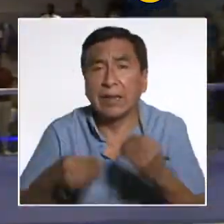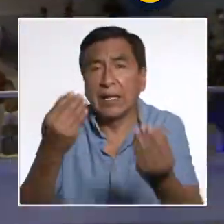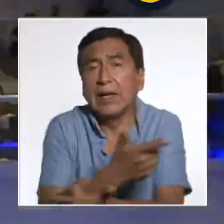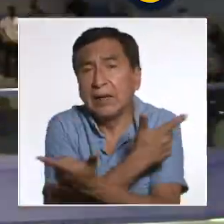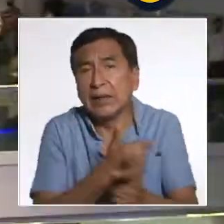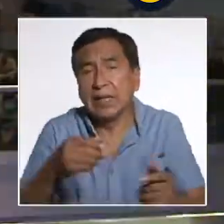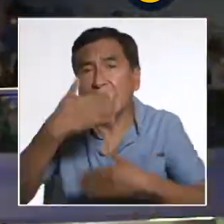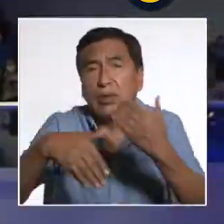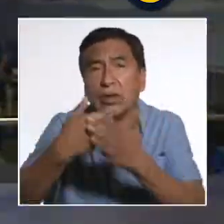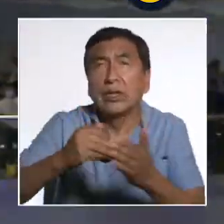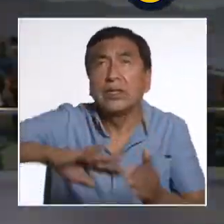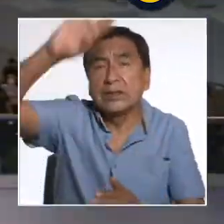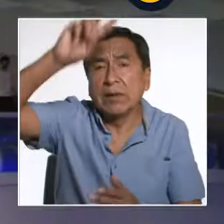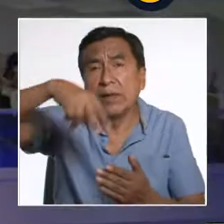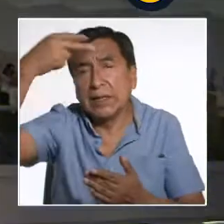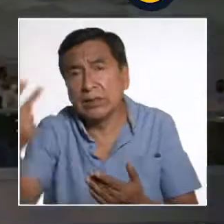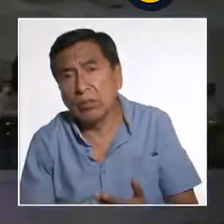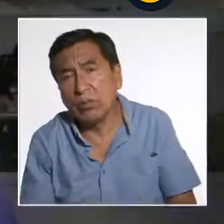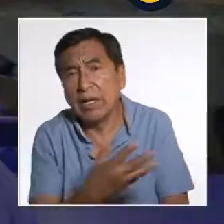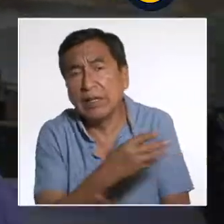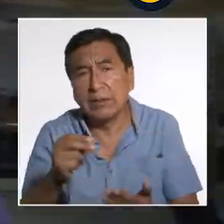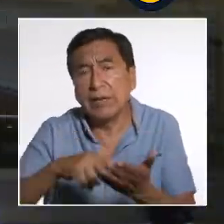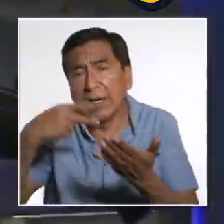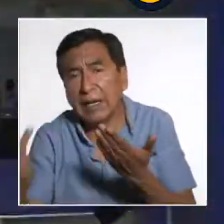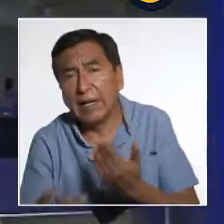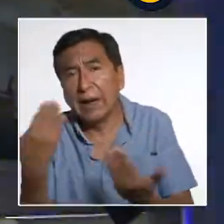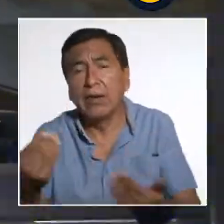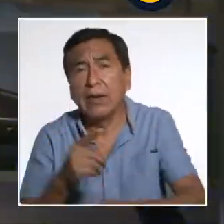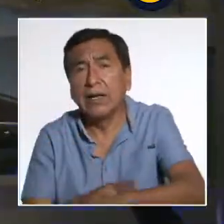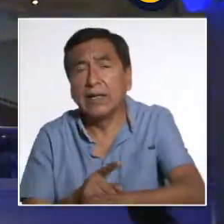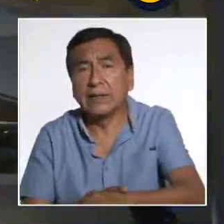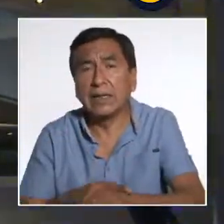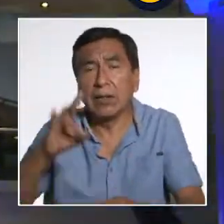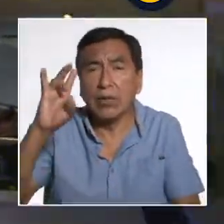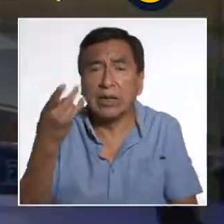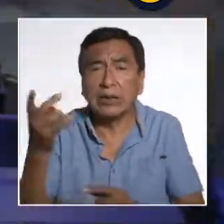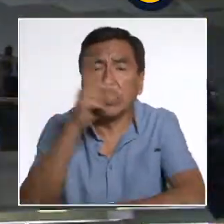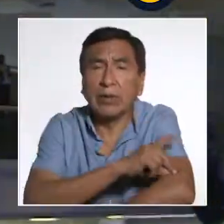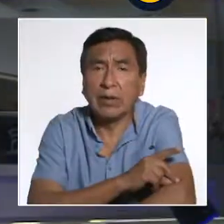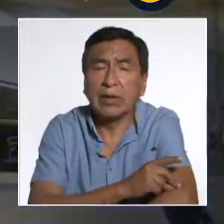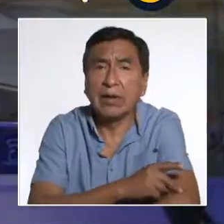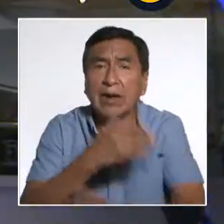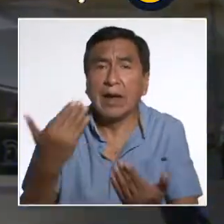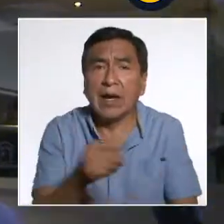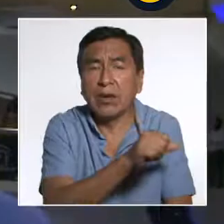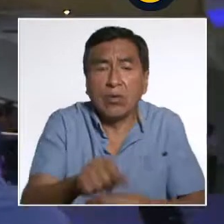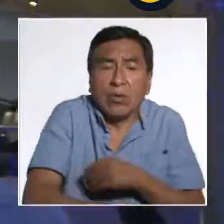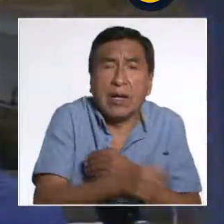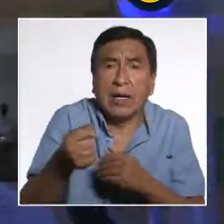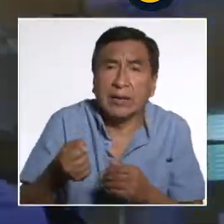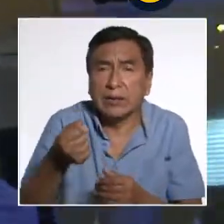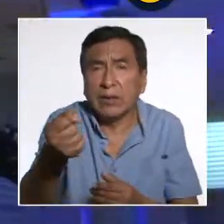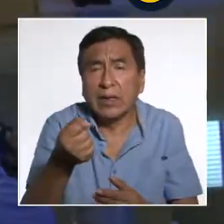estaban perplejos. Los de Jericó no sabían qué iba a suceder, pero algo estaba sucediendo. Algo estaba